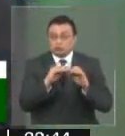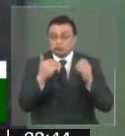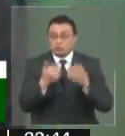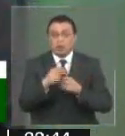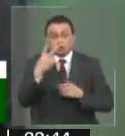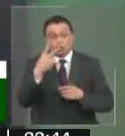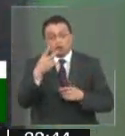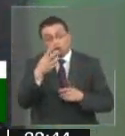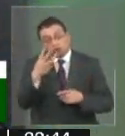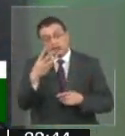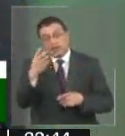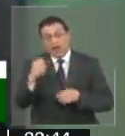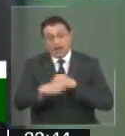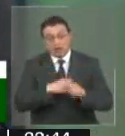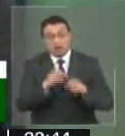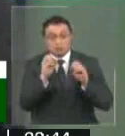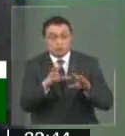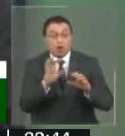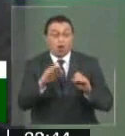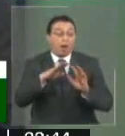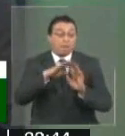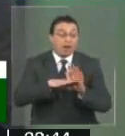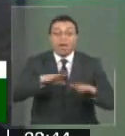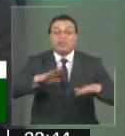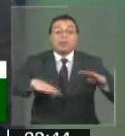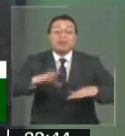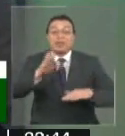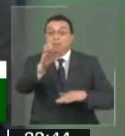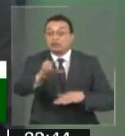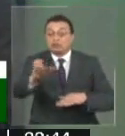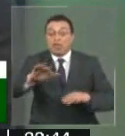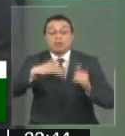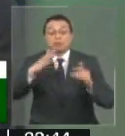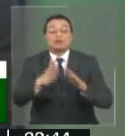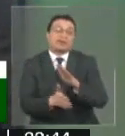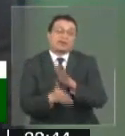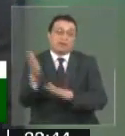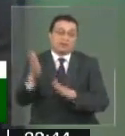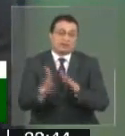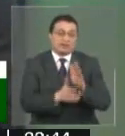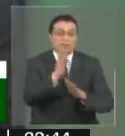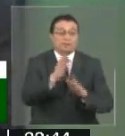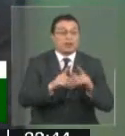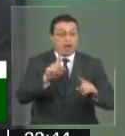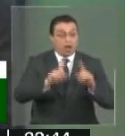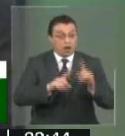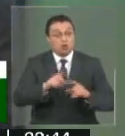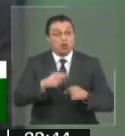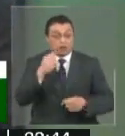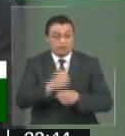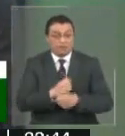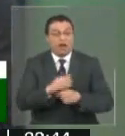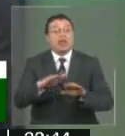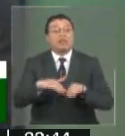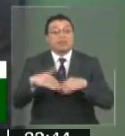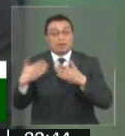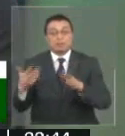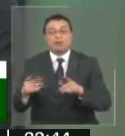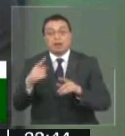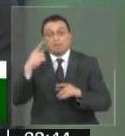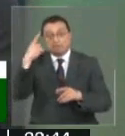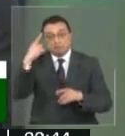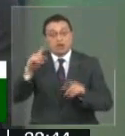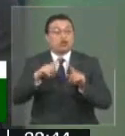ser 2-3 años o menos, depende de la persona, y después se van. Entonces, algunos trabajan después, pero